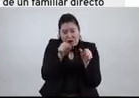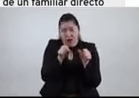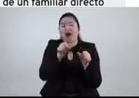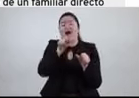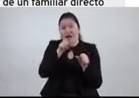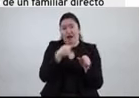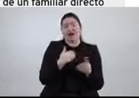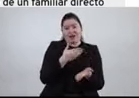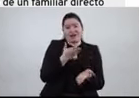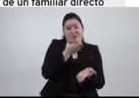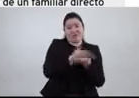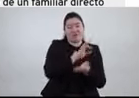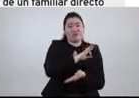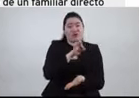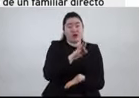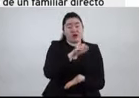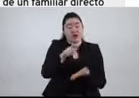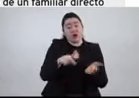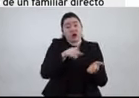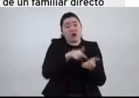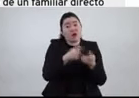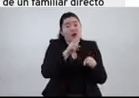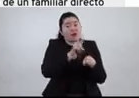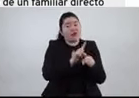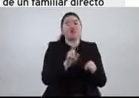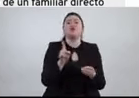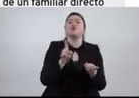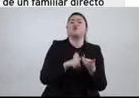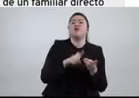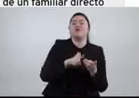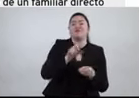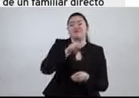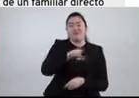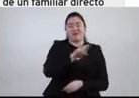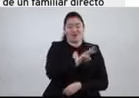identificar la sede, día, hora, en